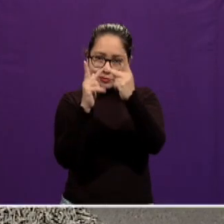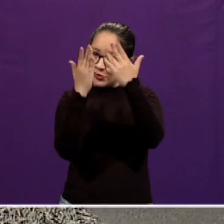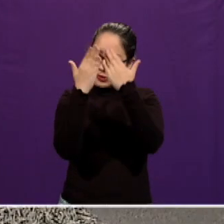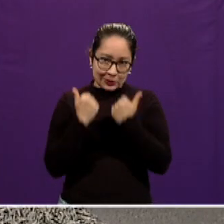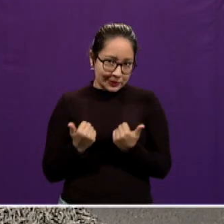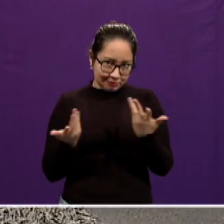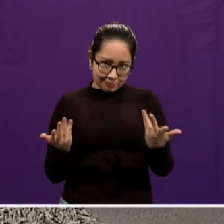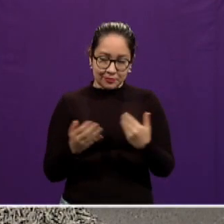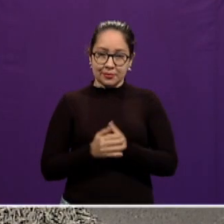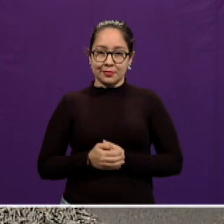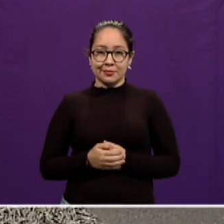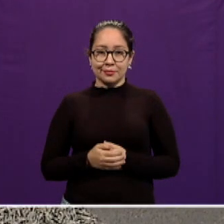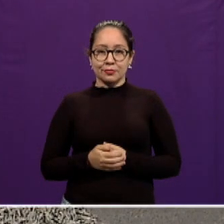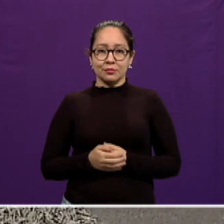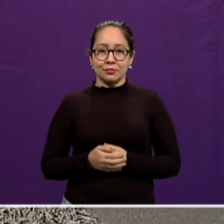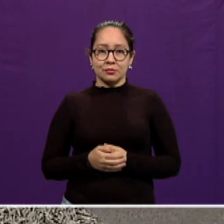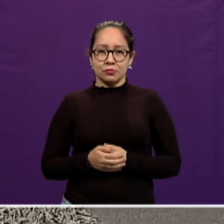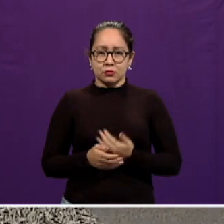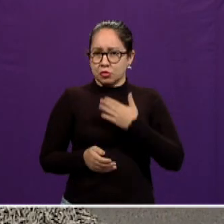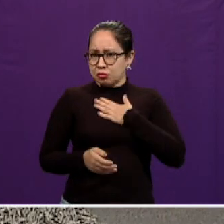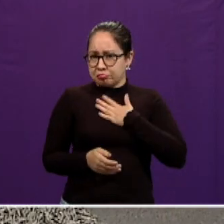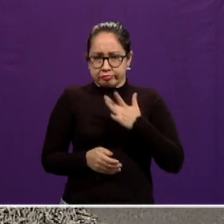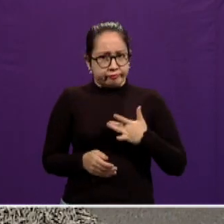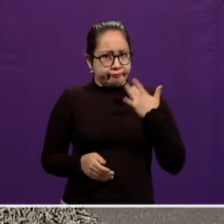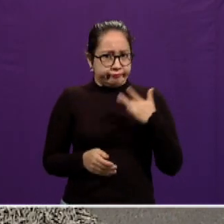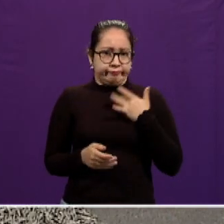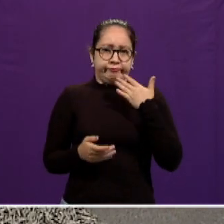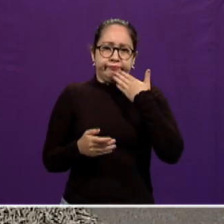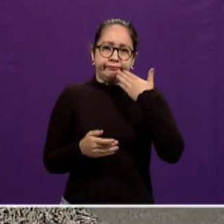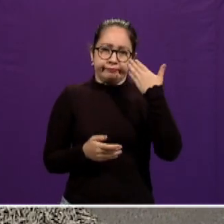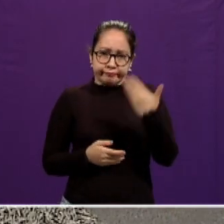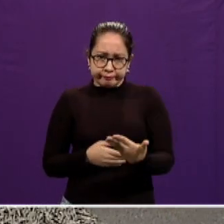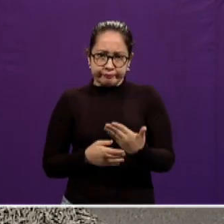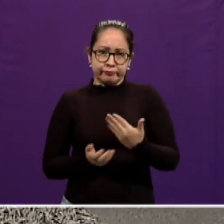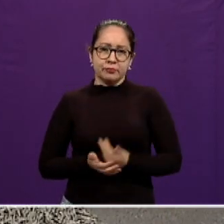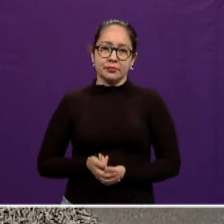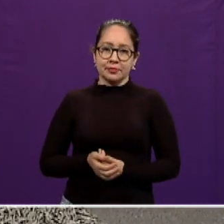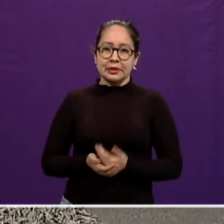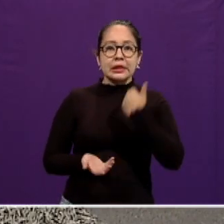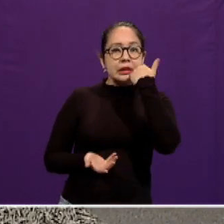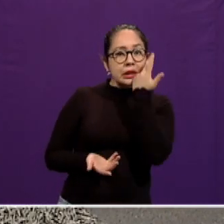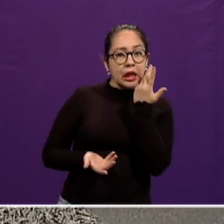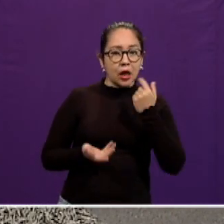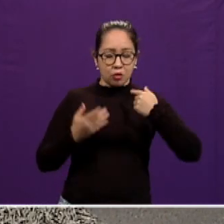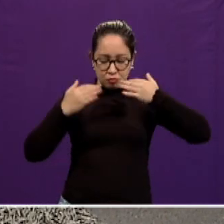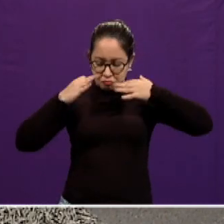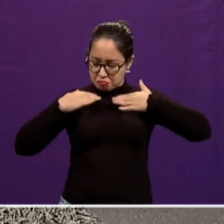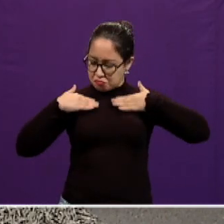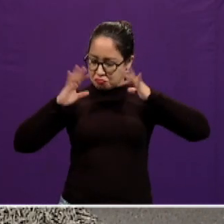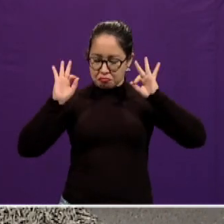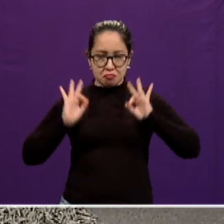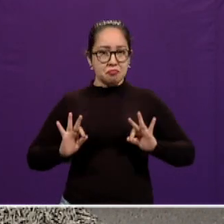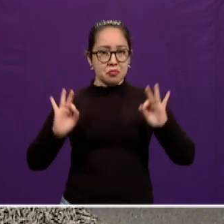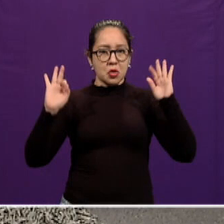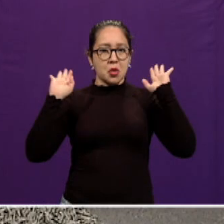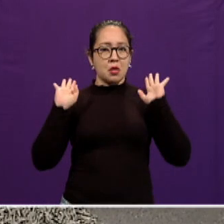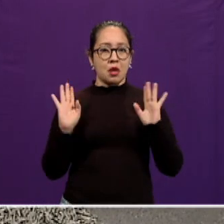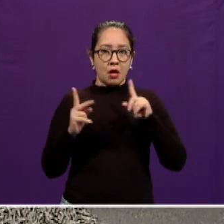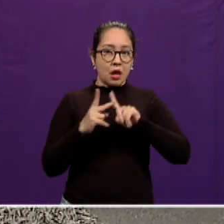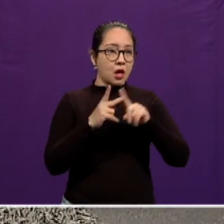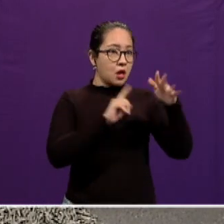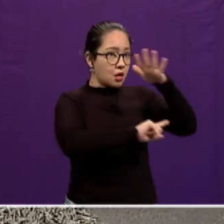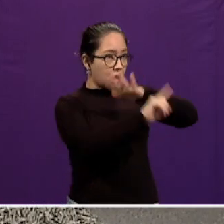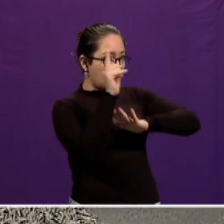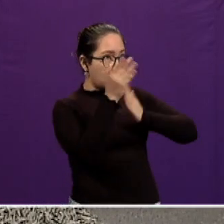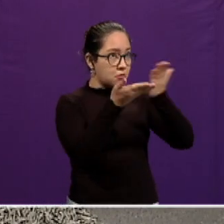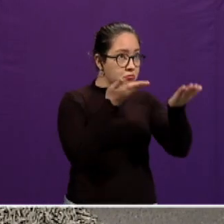parte no es, voy a ser yo, me siento bien conmigo, quiero estar bien conmigo, quiero estar, exacto, bien con las personas que están a mi alrededor, pero para eso sí hay que